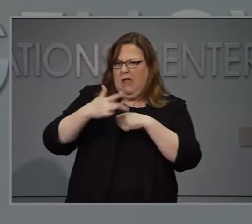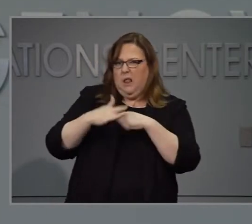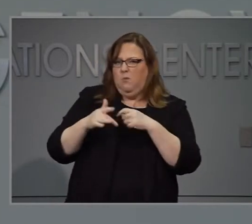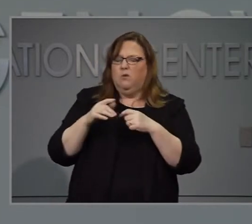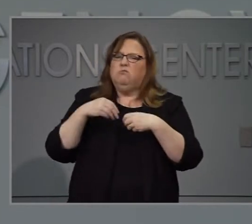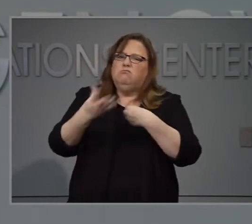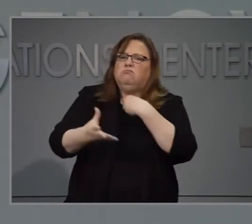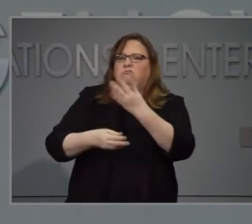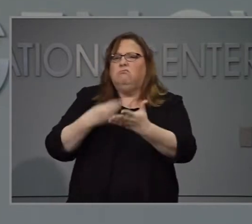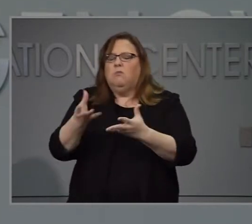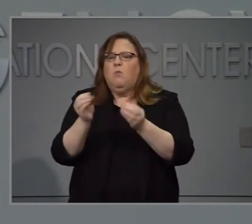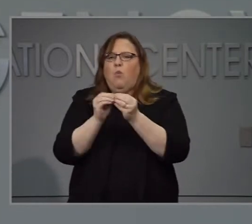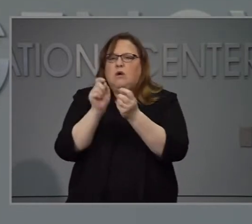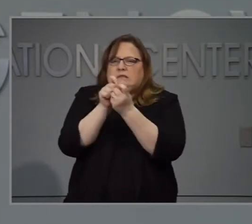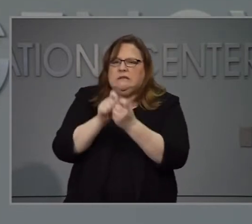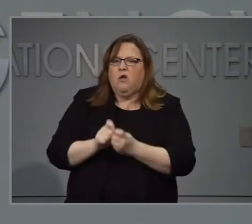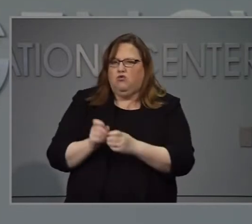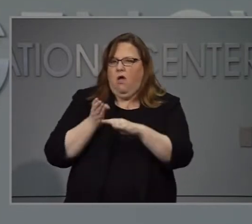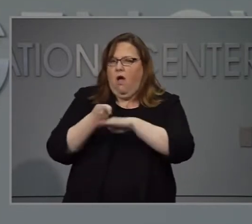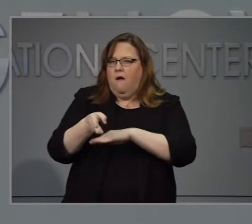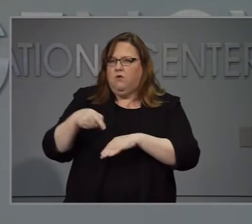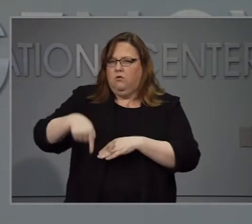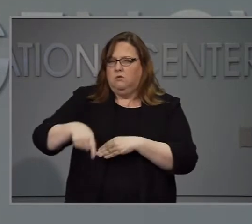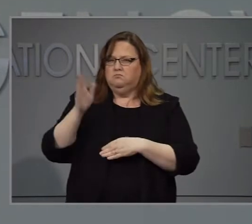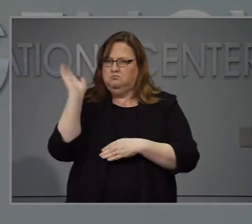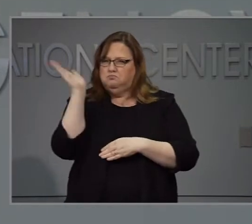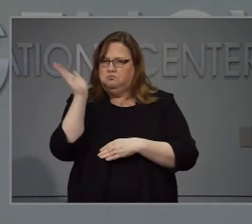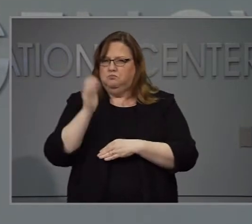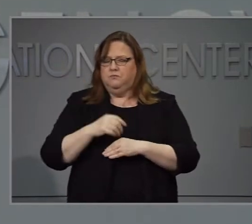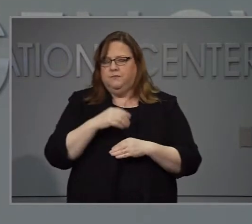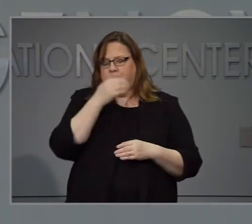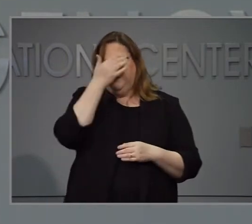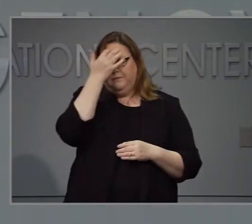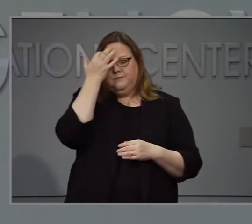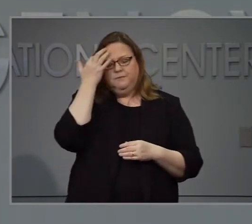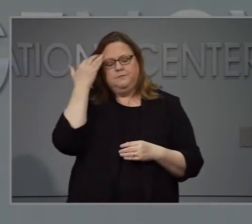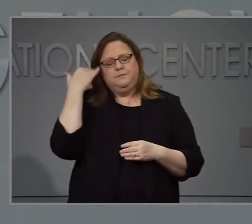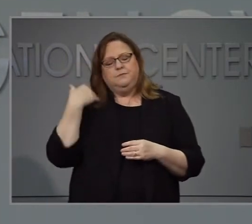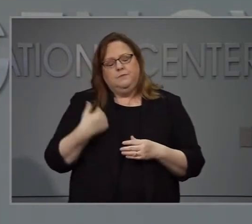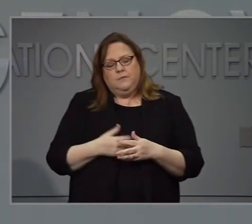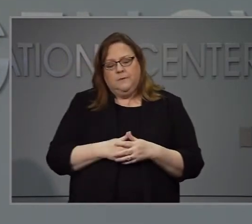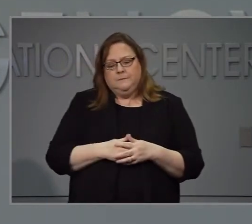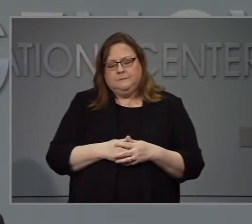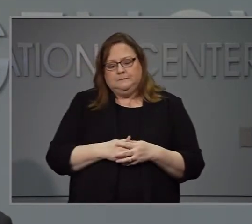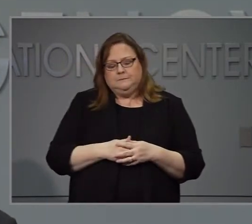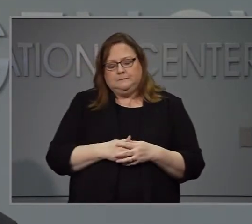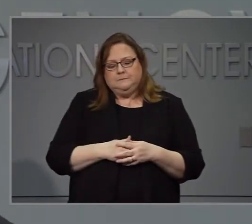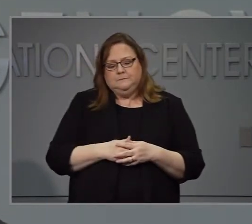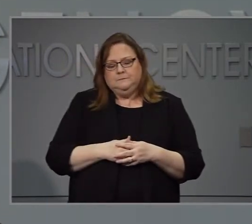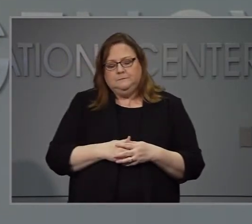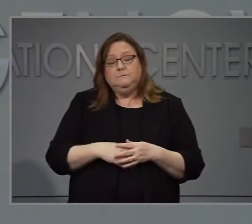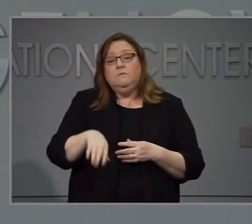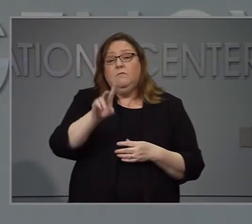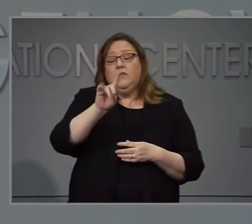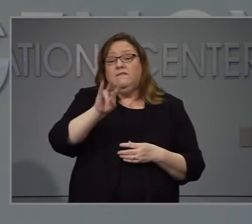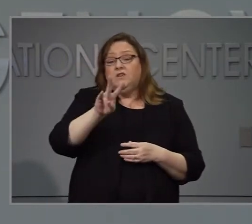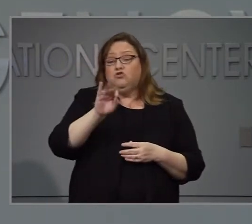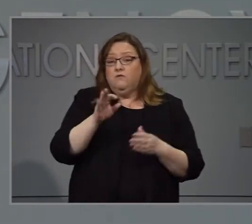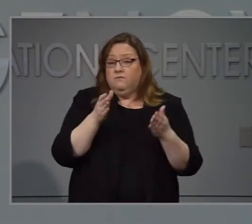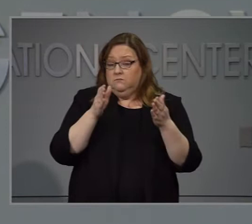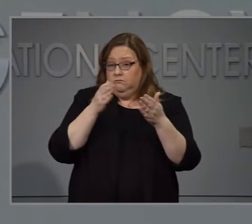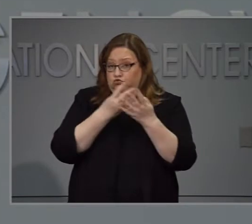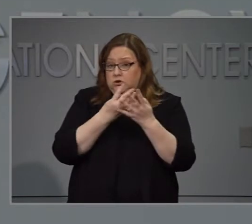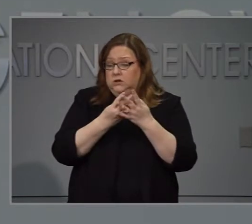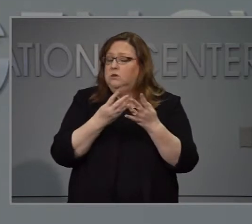después de esta rueda de prensa para ofrecer más detalles la división de prisiones se ha tomado más de